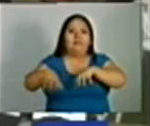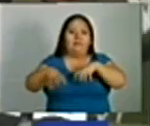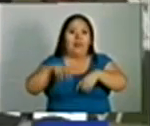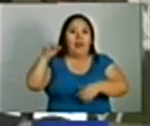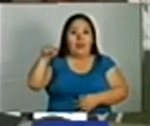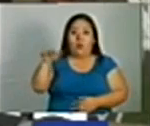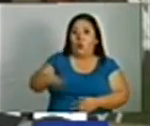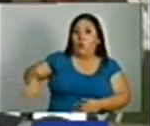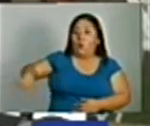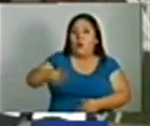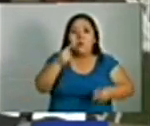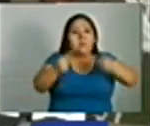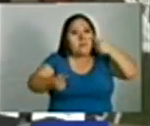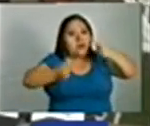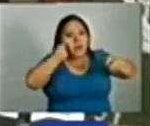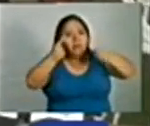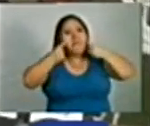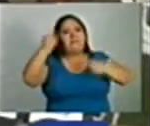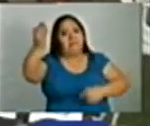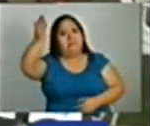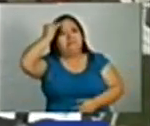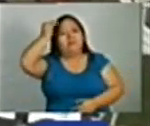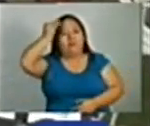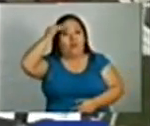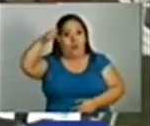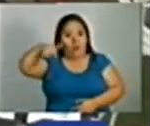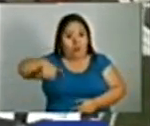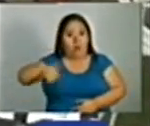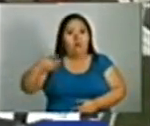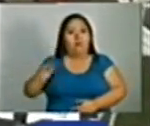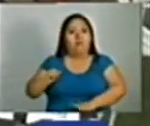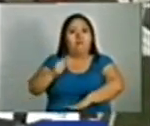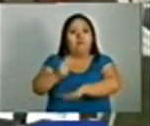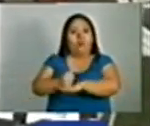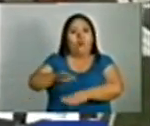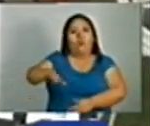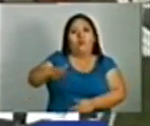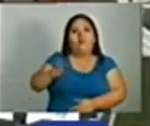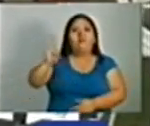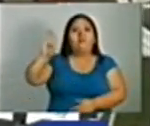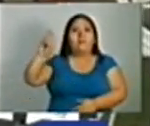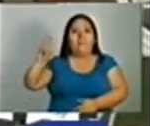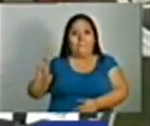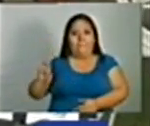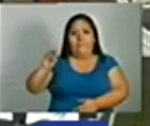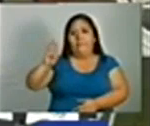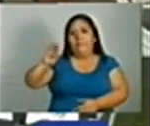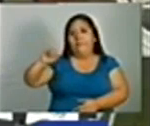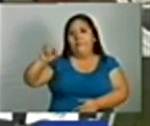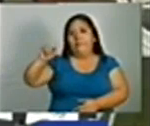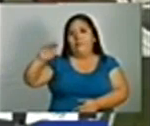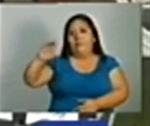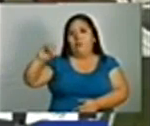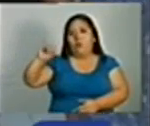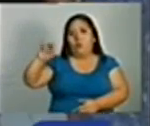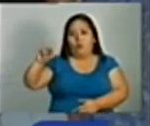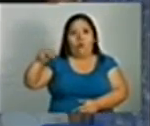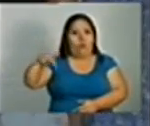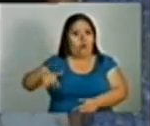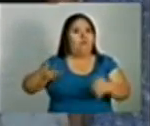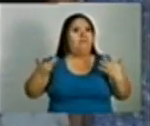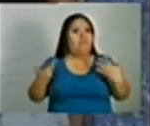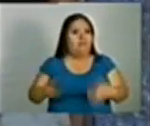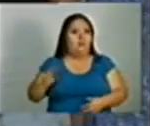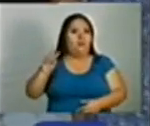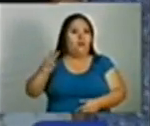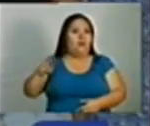zonas turísticas más conocidas por la implementación y el uso del Bitcoin. Y es que este día se cumplen 2 años desde